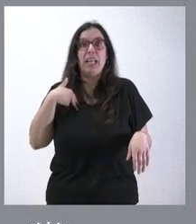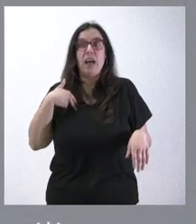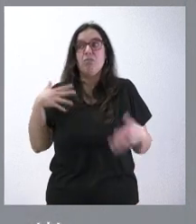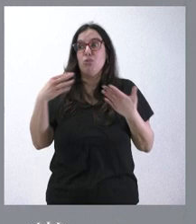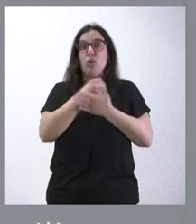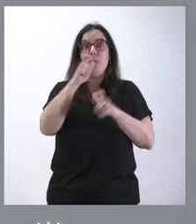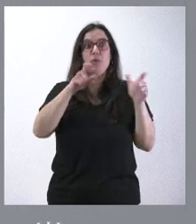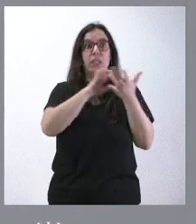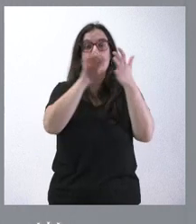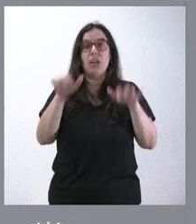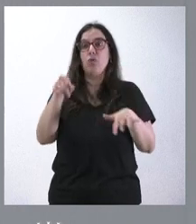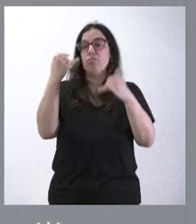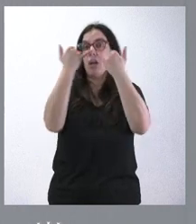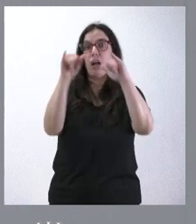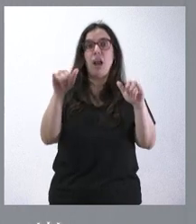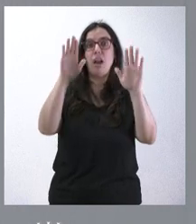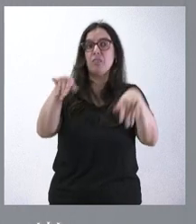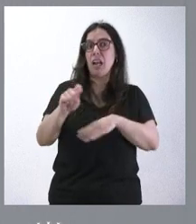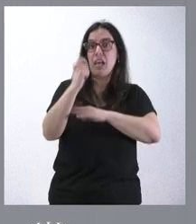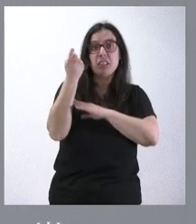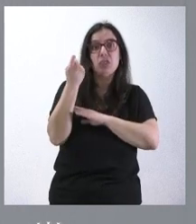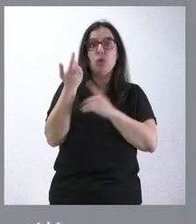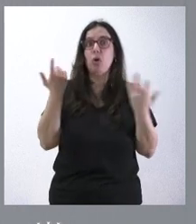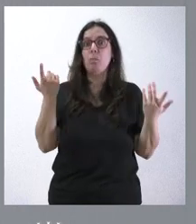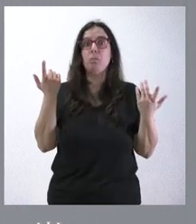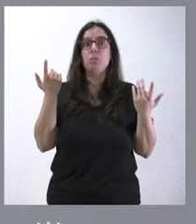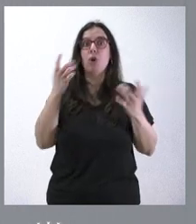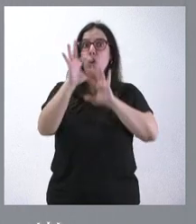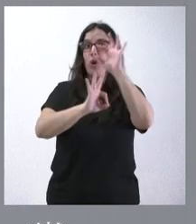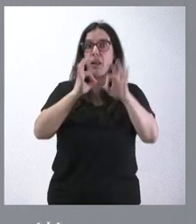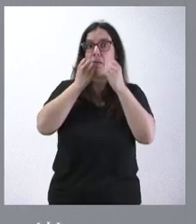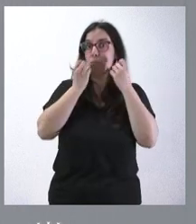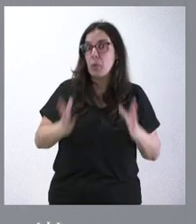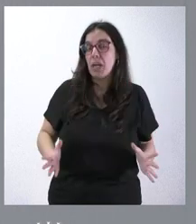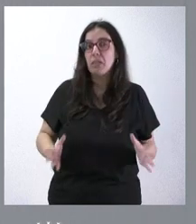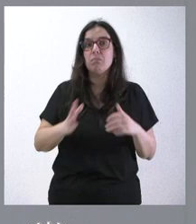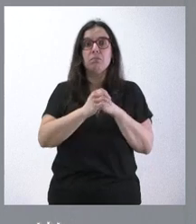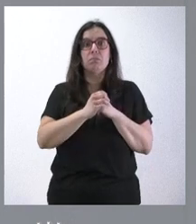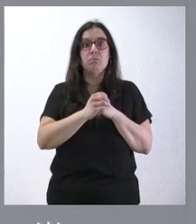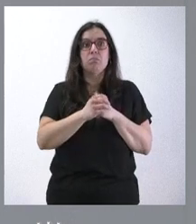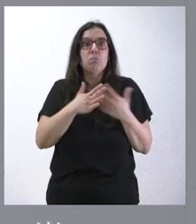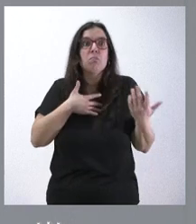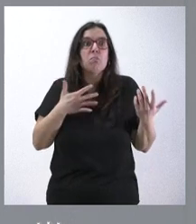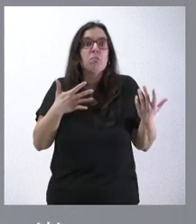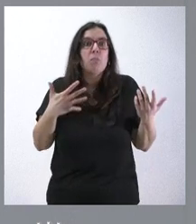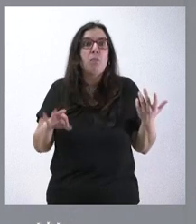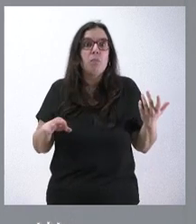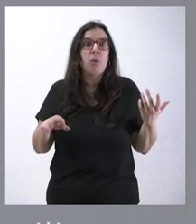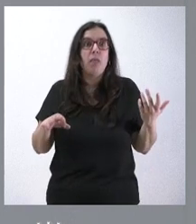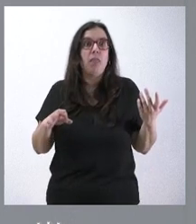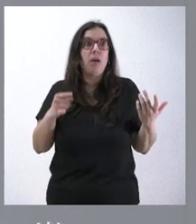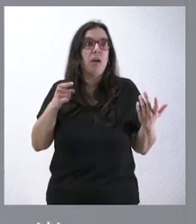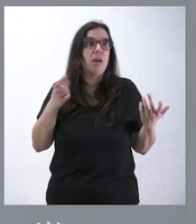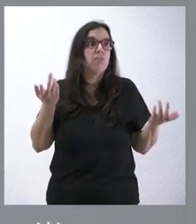Castilla de León que esta gala fue un éxito que estuvo muy bien organizada que quizá haya sido de las más